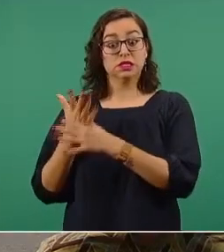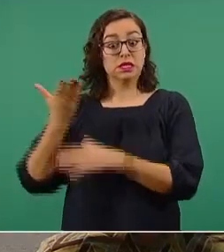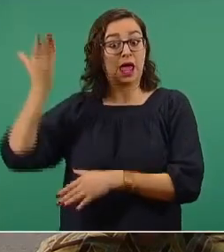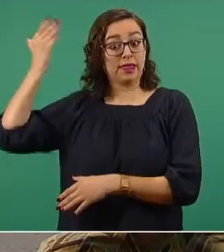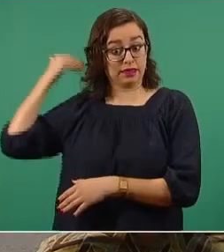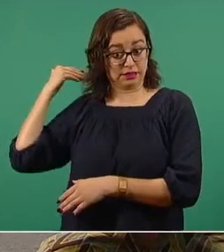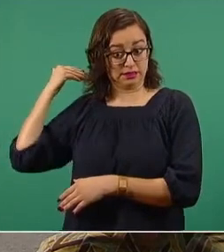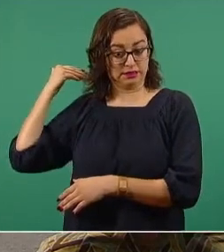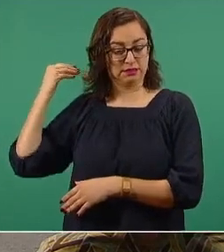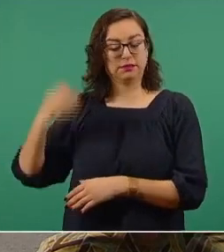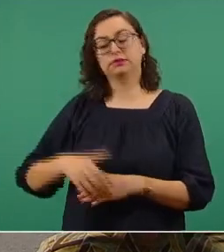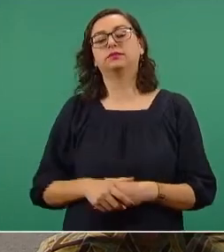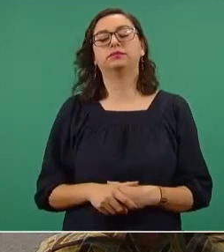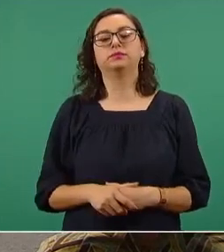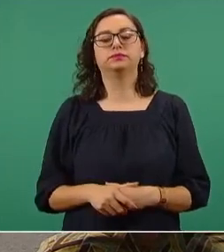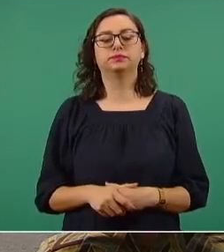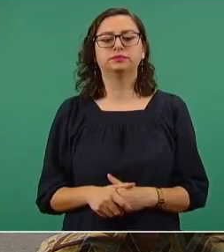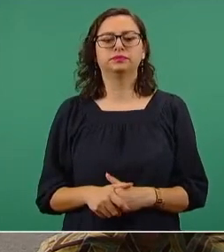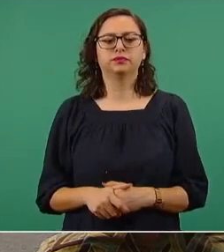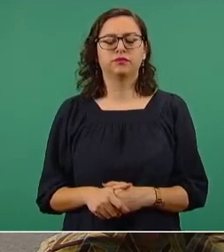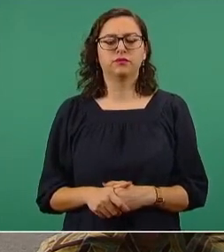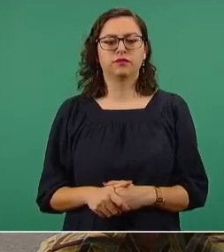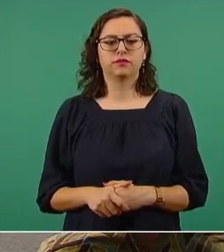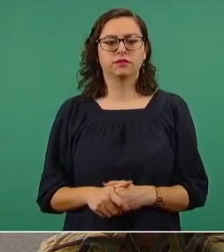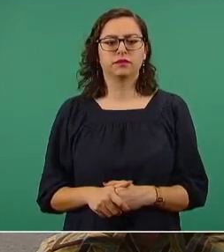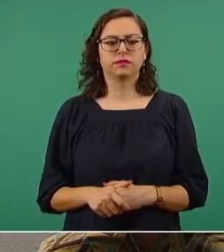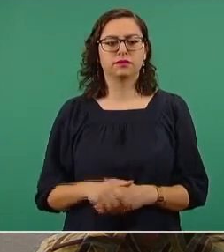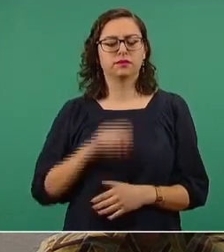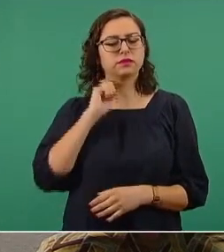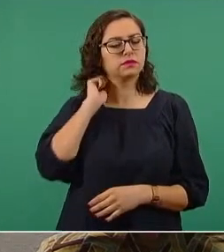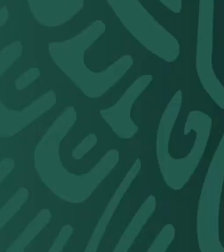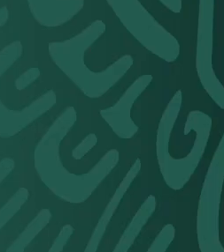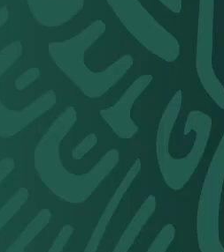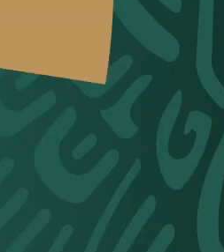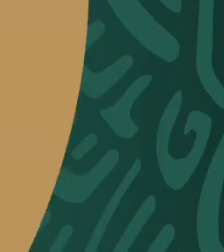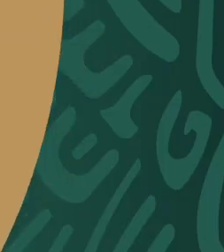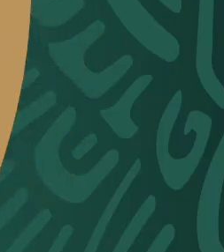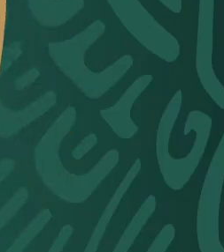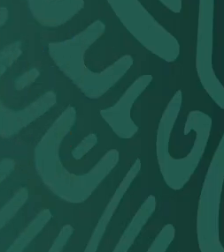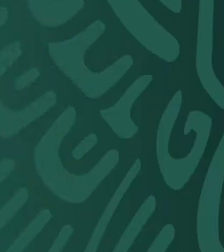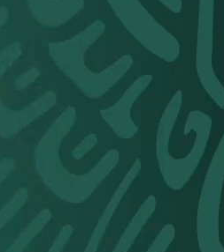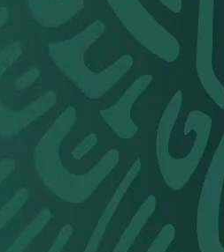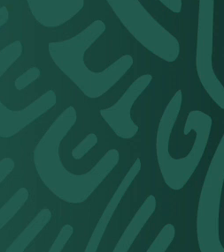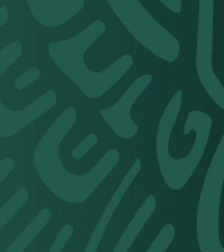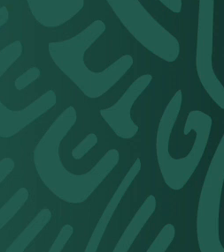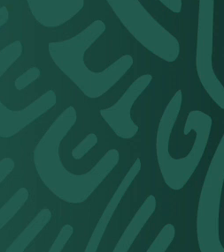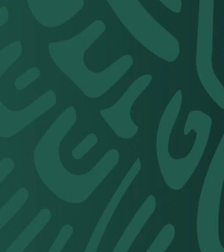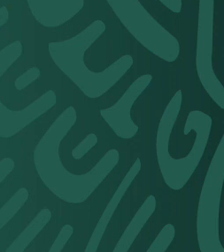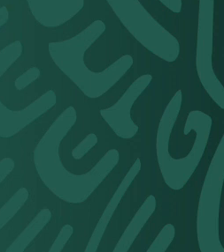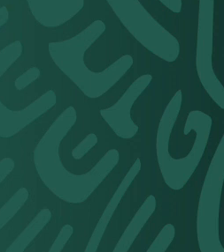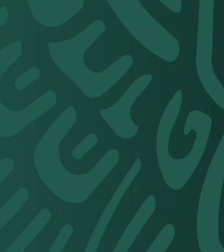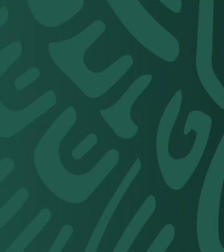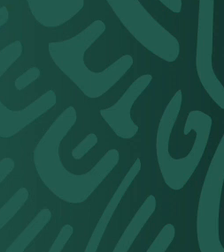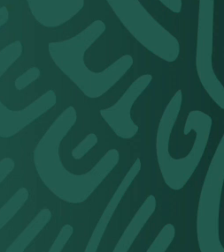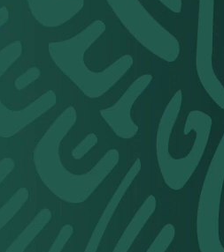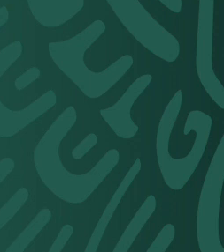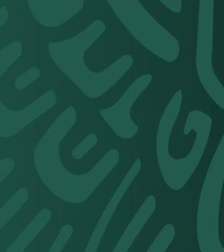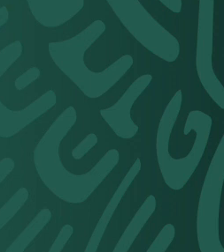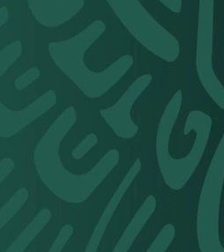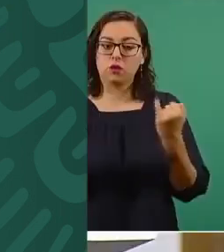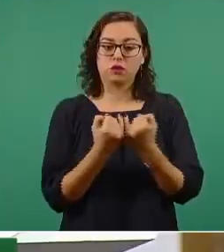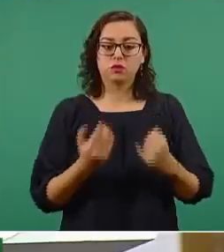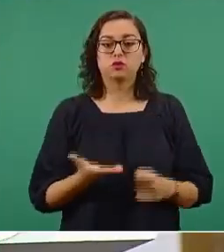años atrás el presidente y consejeros del INE calificaban de negativo la entrega de tarjetas a cambio de votos. ¿Qué